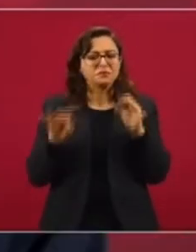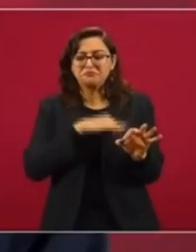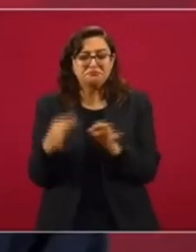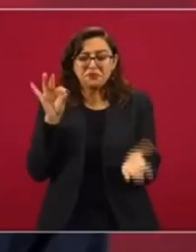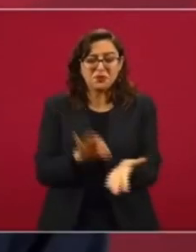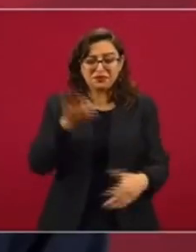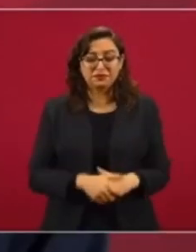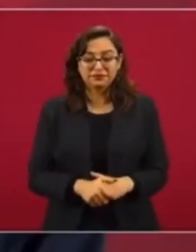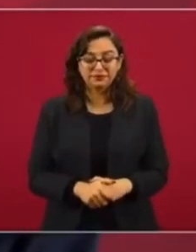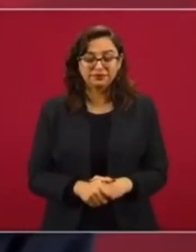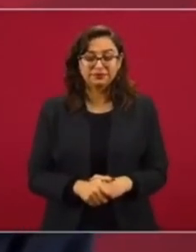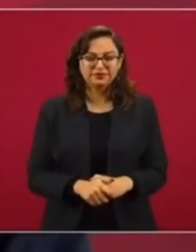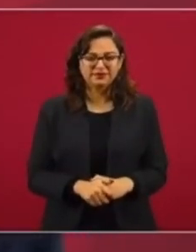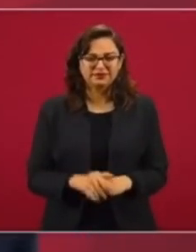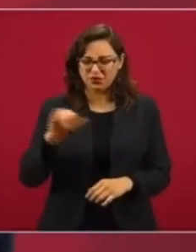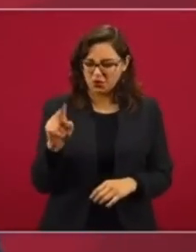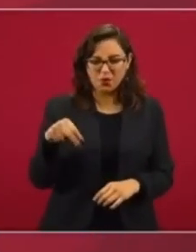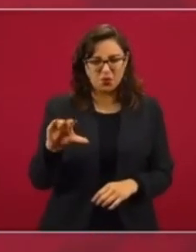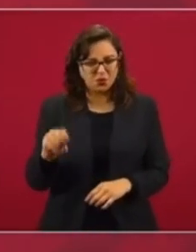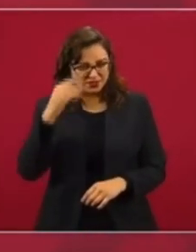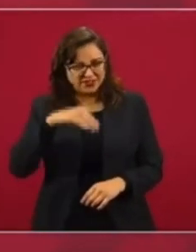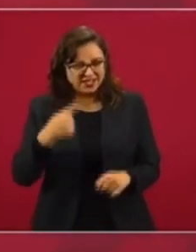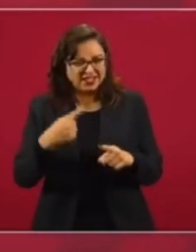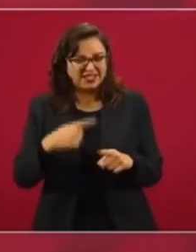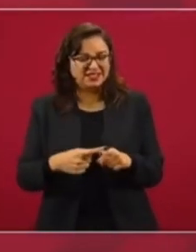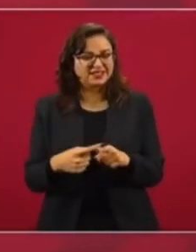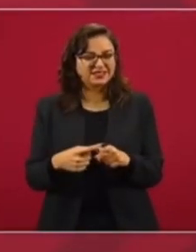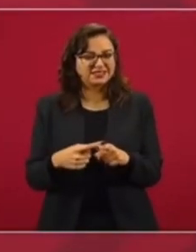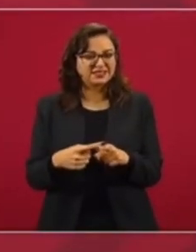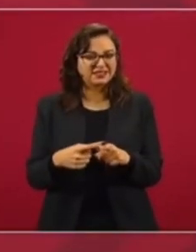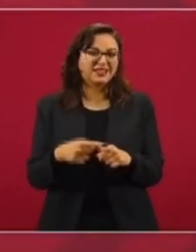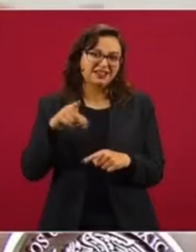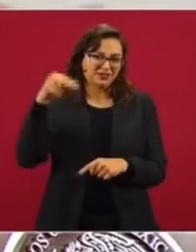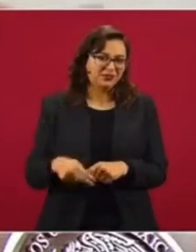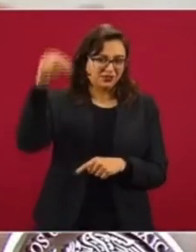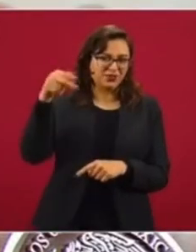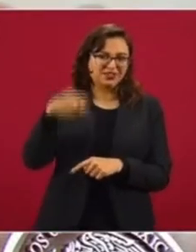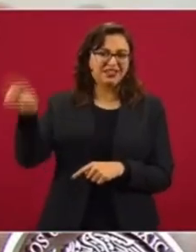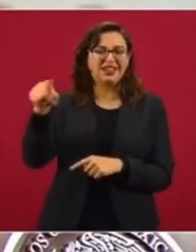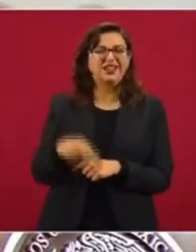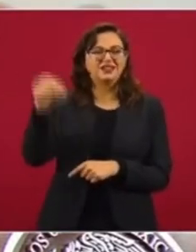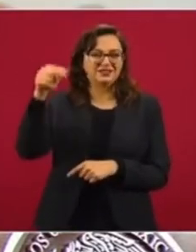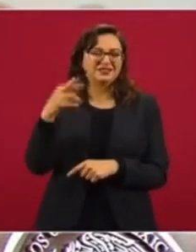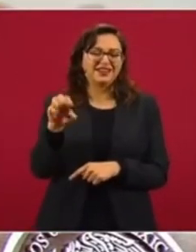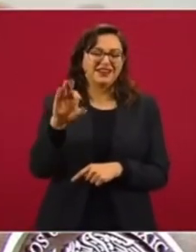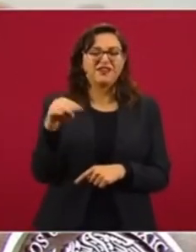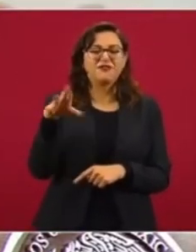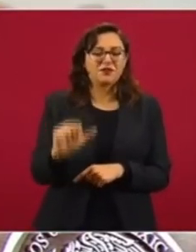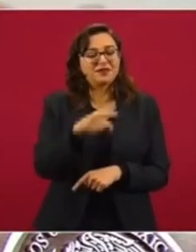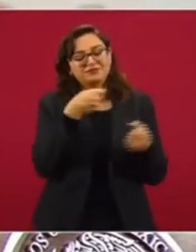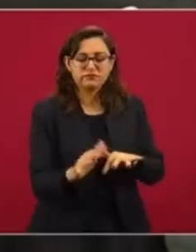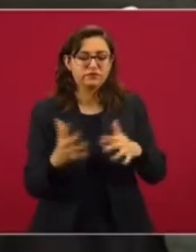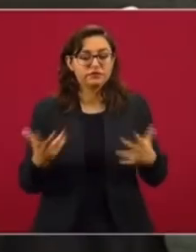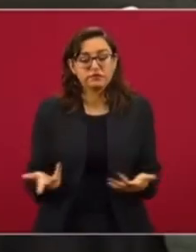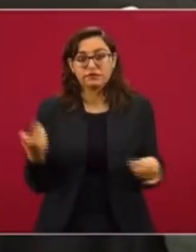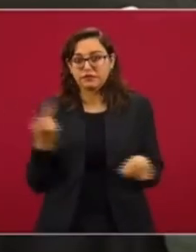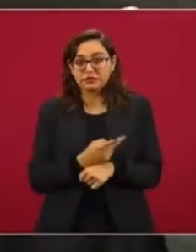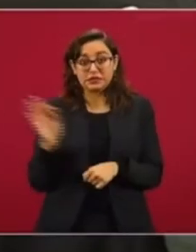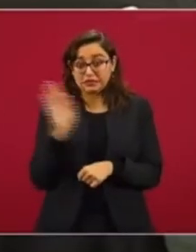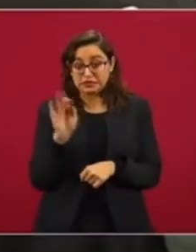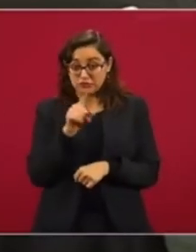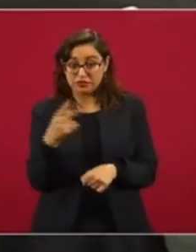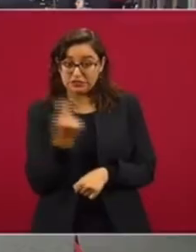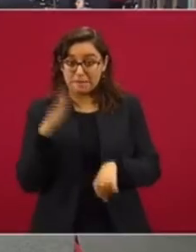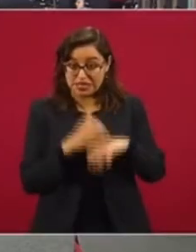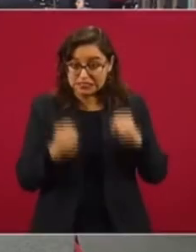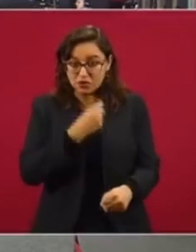entrevista. Junco es el dueño del norte y del Reforma. ¿Y de dónde eran los periodistas? Seguramente del Reforma. ¿Considera reforzar ese tipo